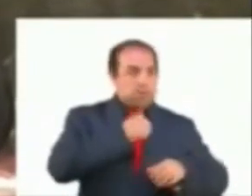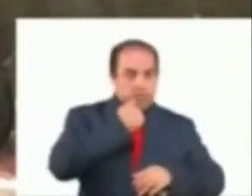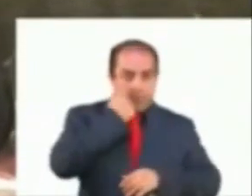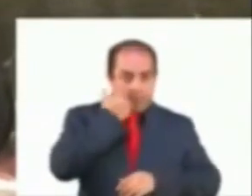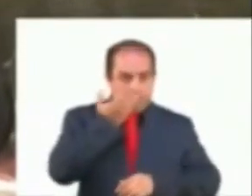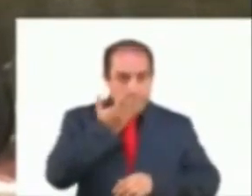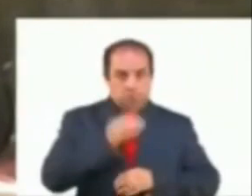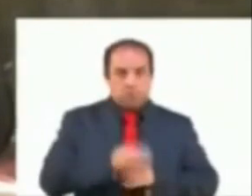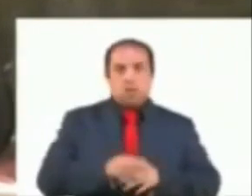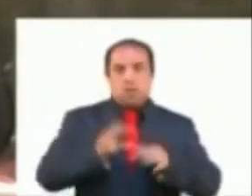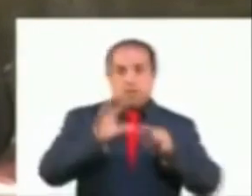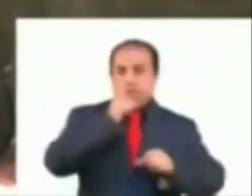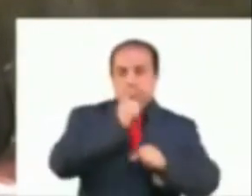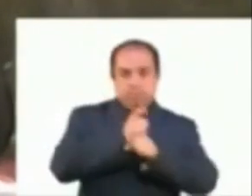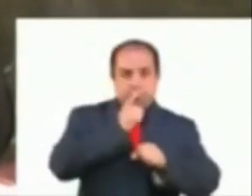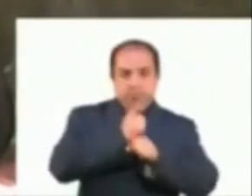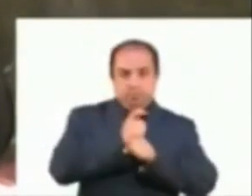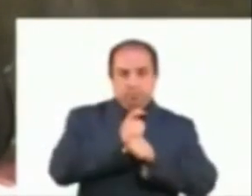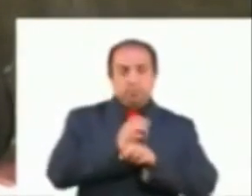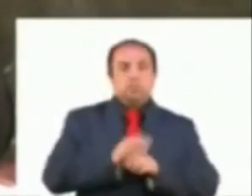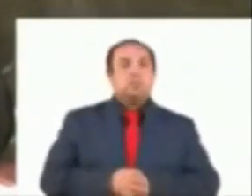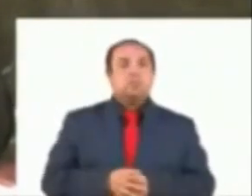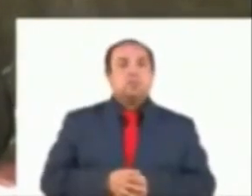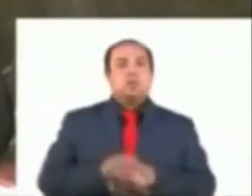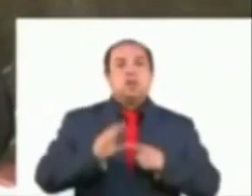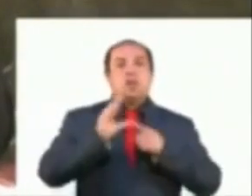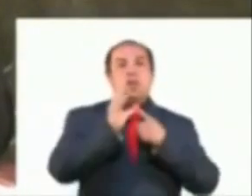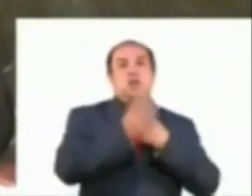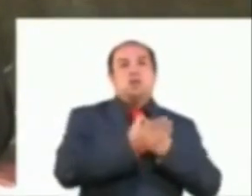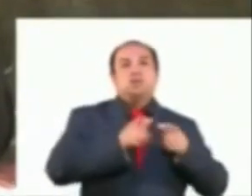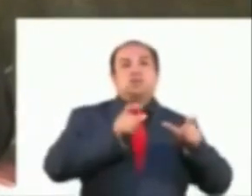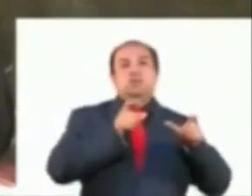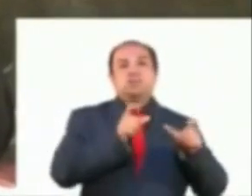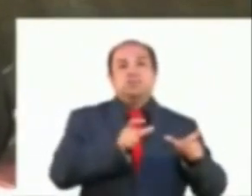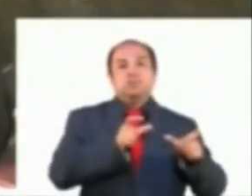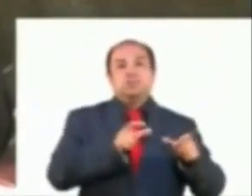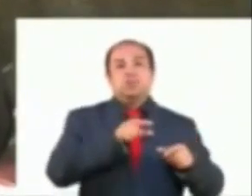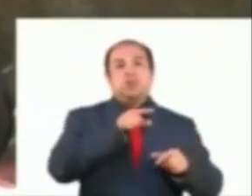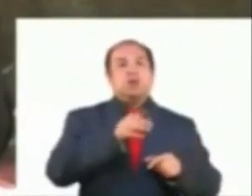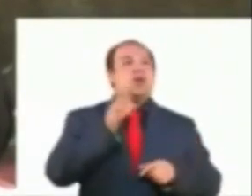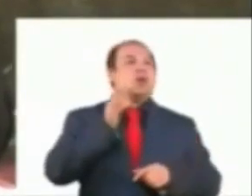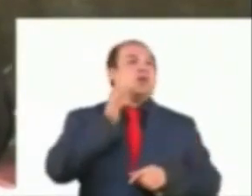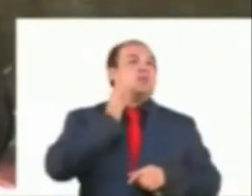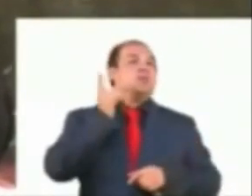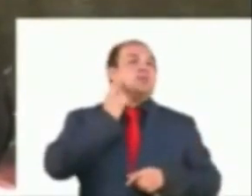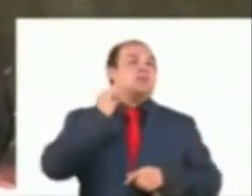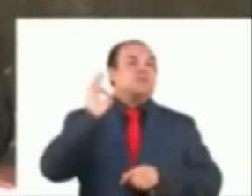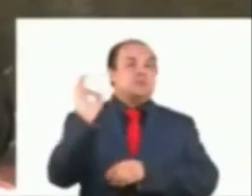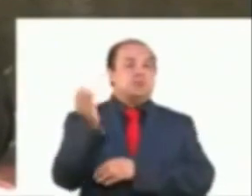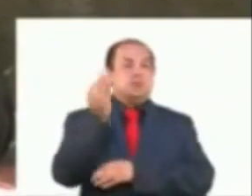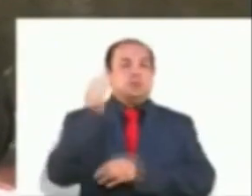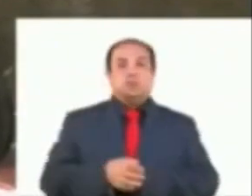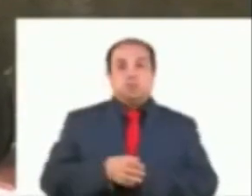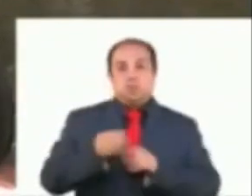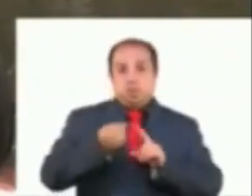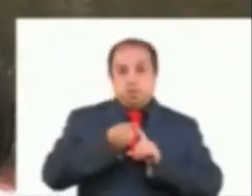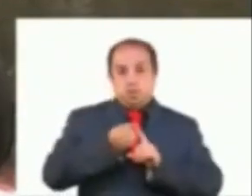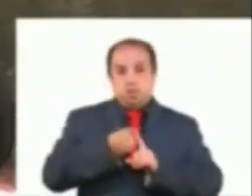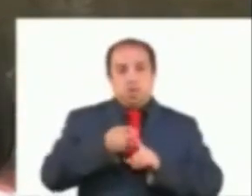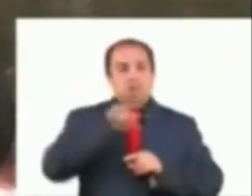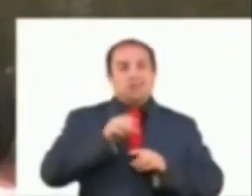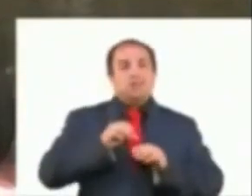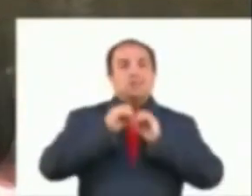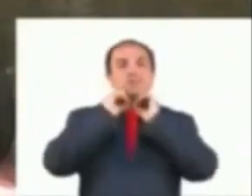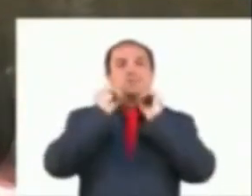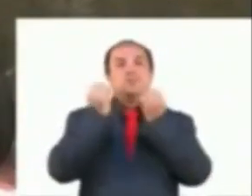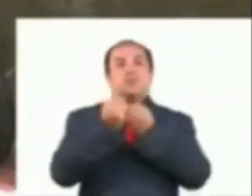querido rendir cuentas. Primero, pues la Comisión de Defensa de la Cámara de Diputados Federal no es el organismo ante el que tiene